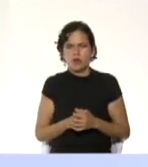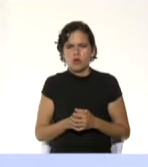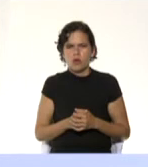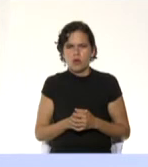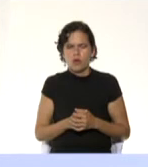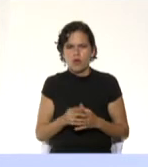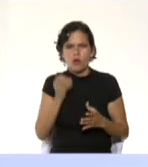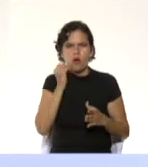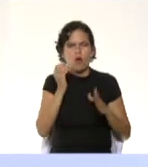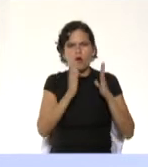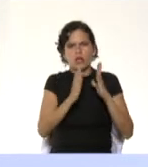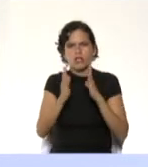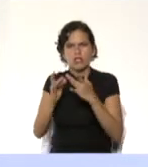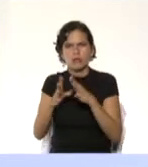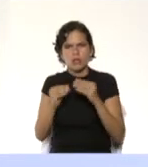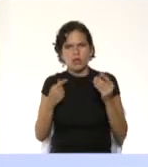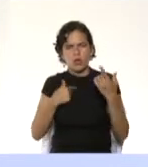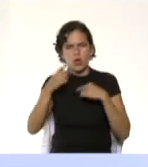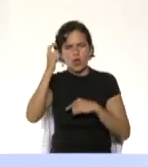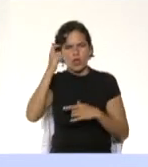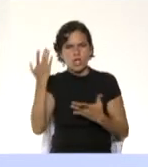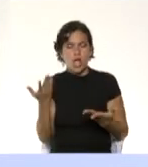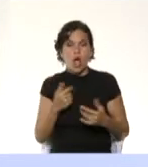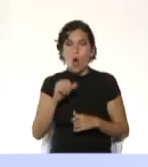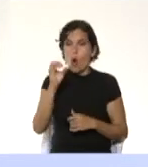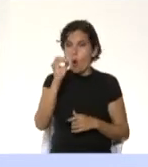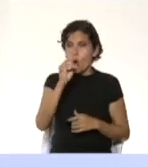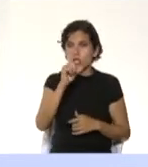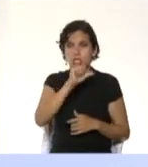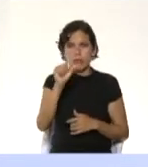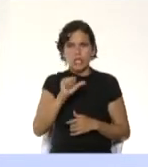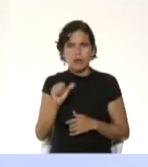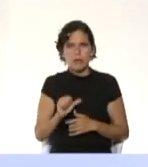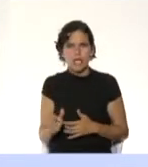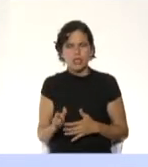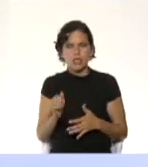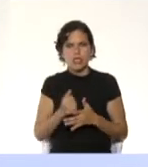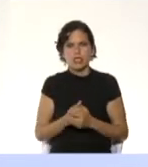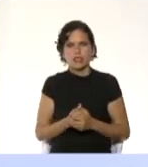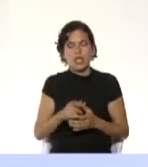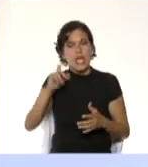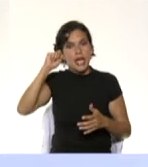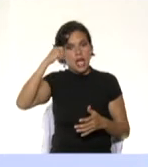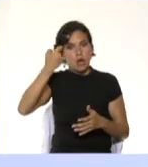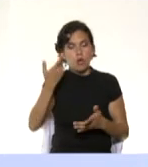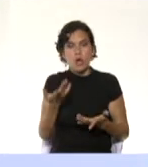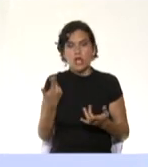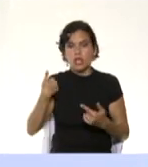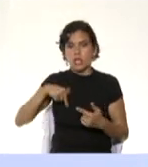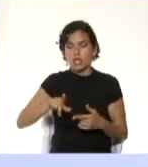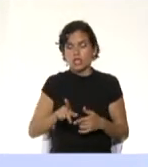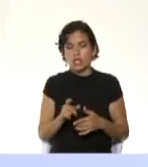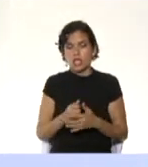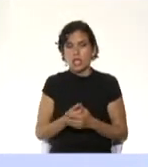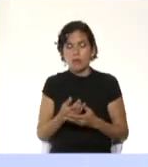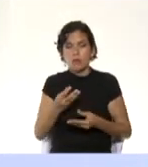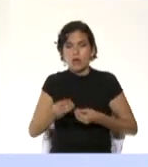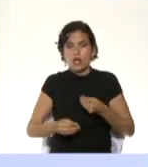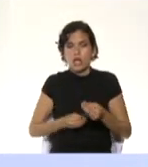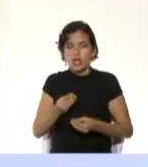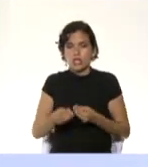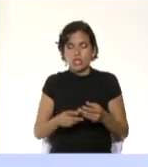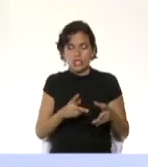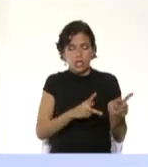o semanalmente? Recuerden que debemos realizar esa planificación y esa